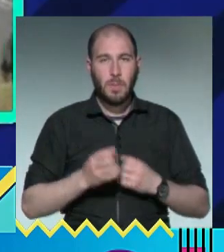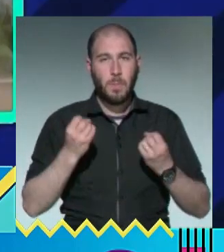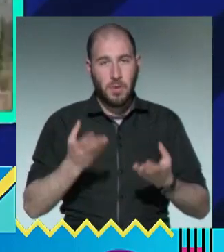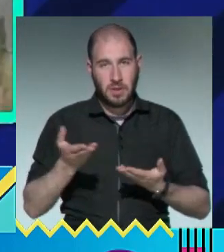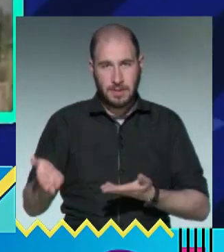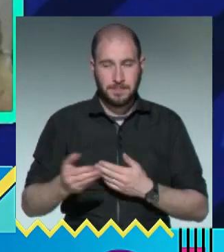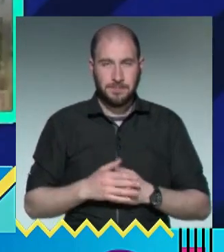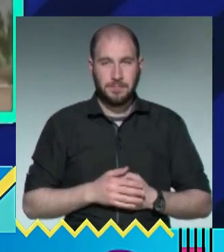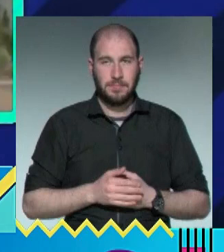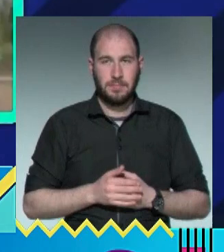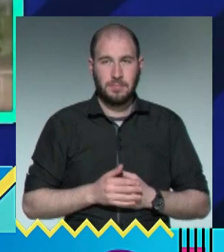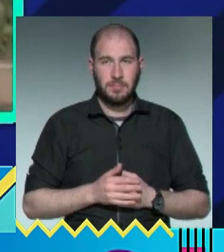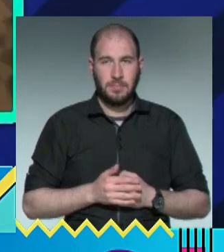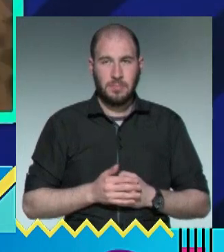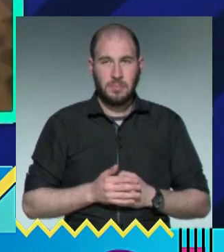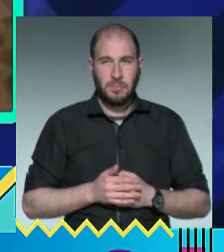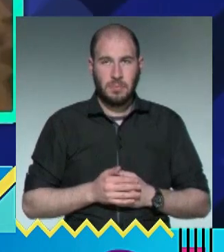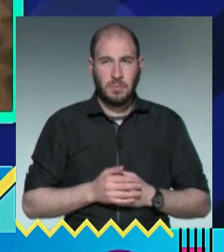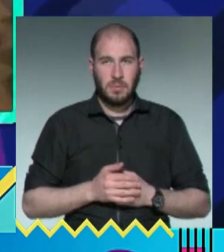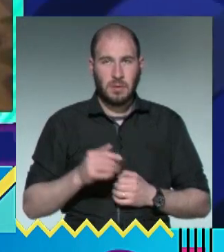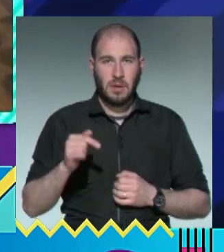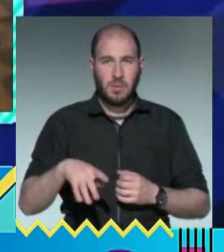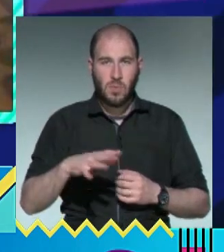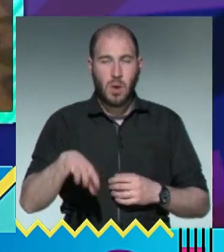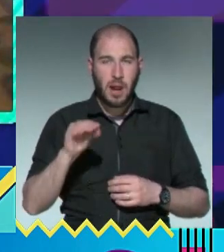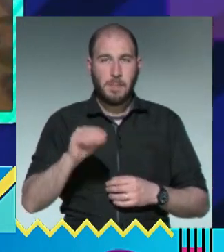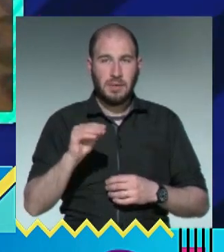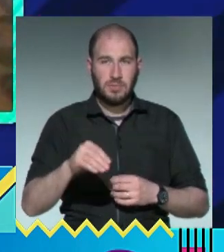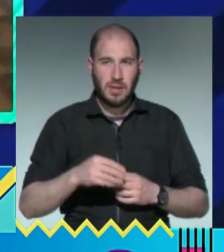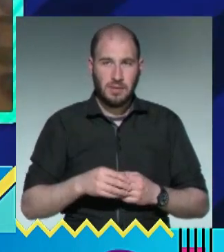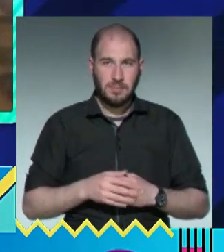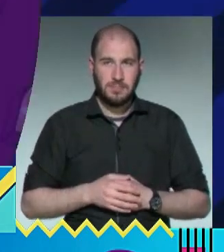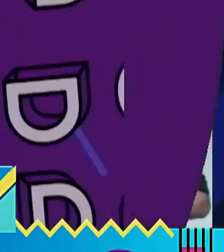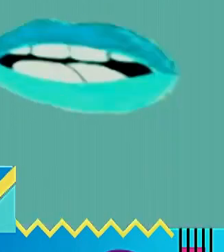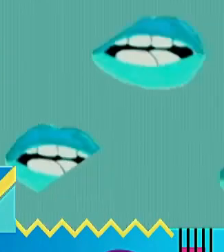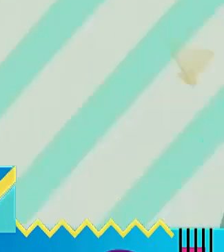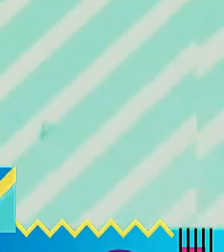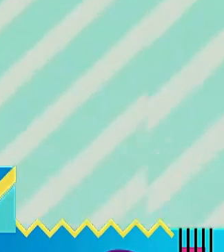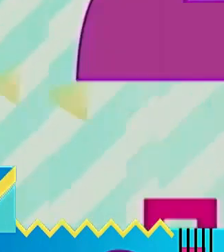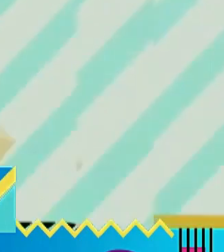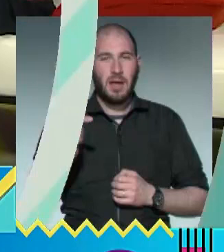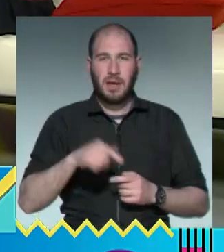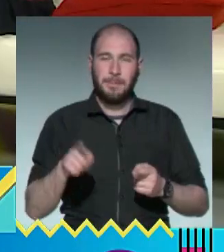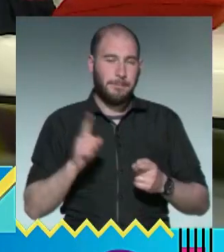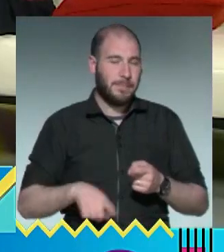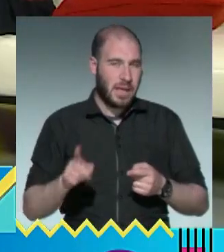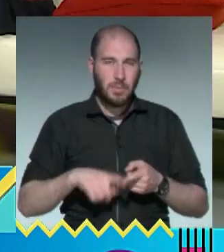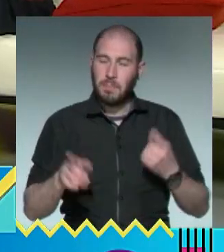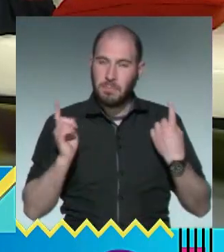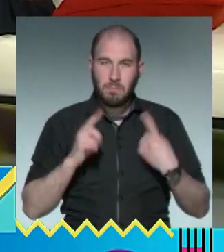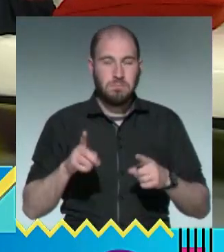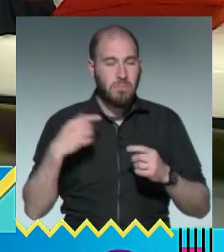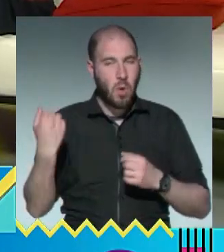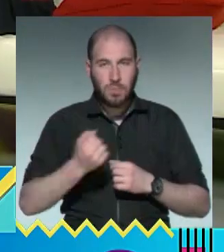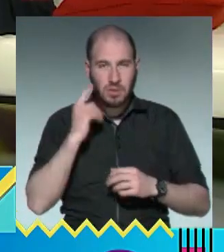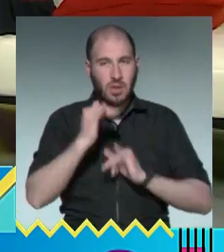causa de eso, ¿sí? De la irresponsabilidad de dejar basura, botellas de vidrio, todos. Bueno, estamos siendo un poco reiterativos, pero es importante, ¿no? Sí, sí.